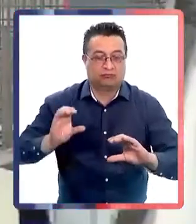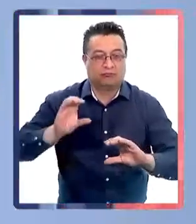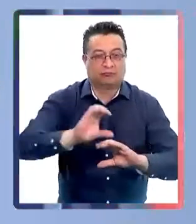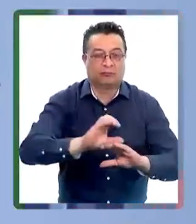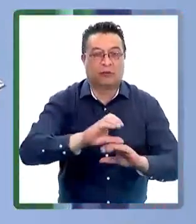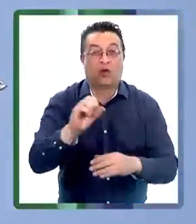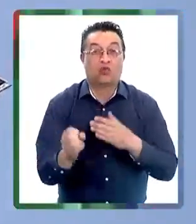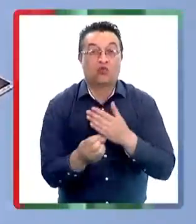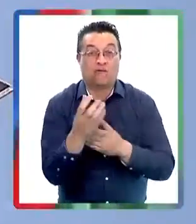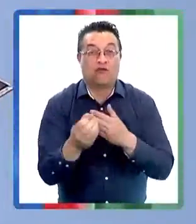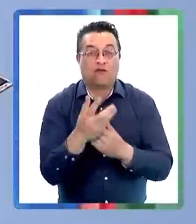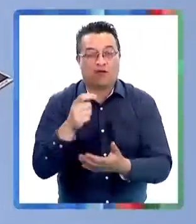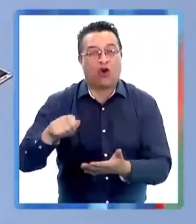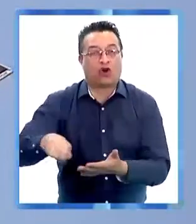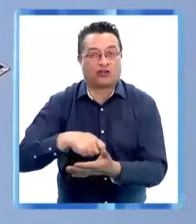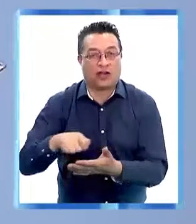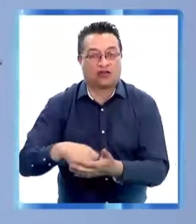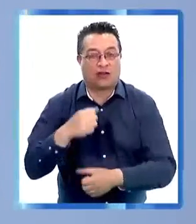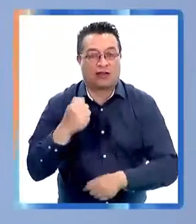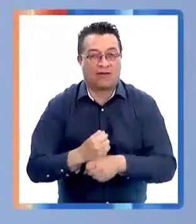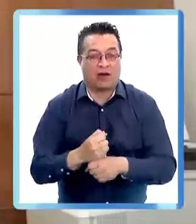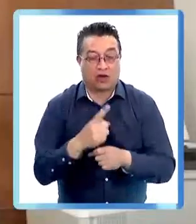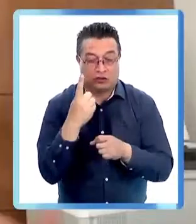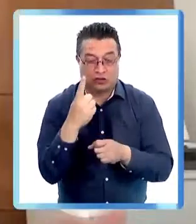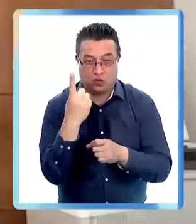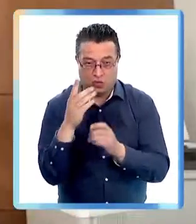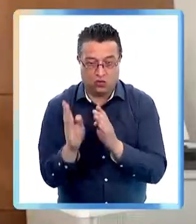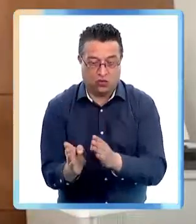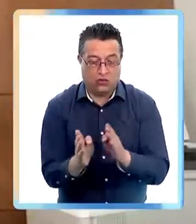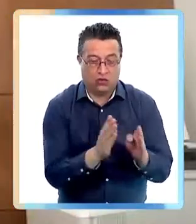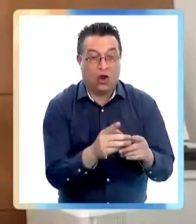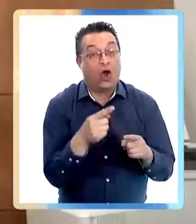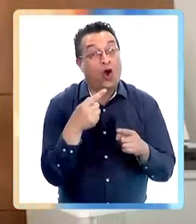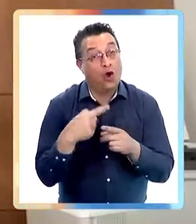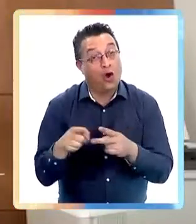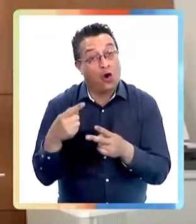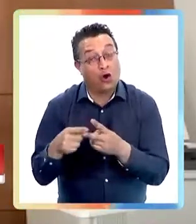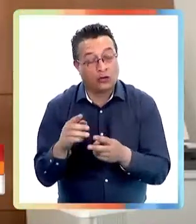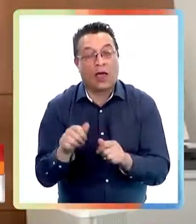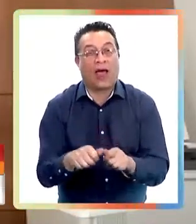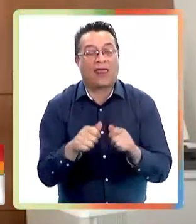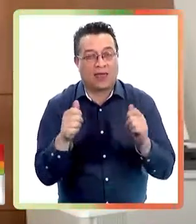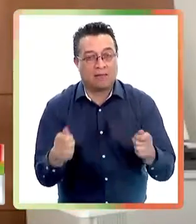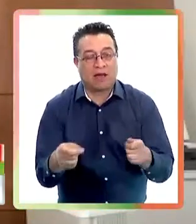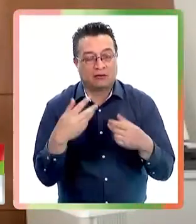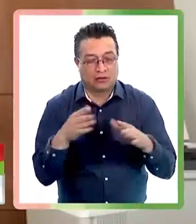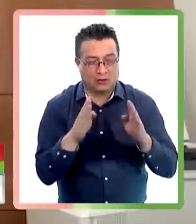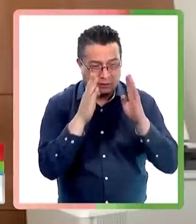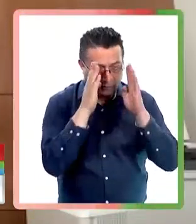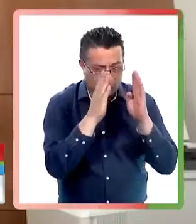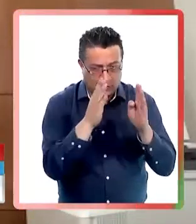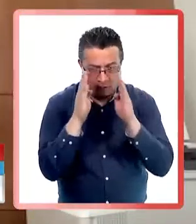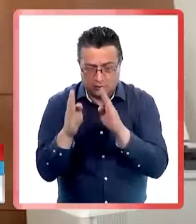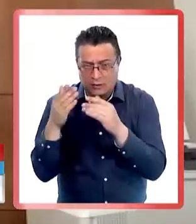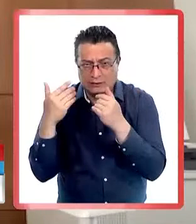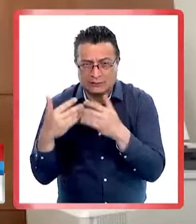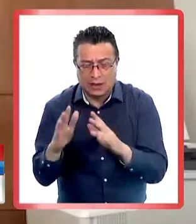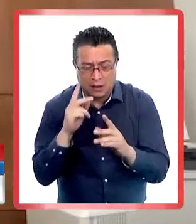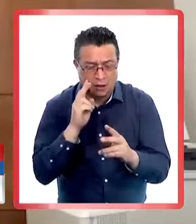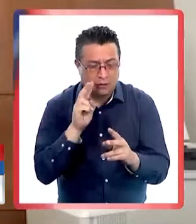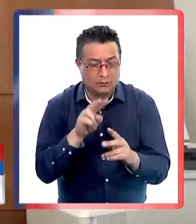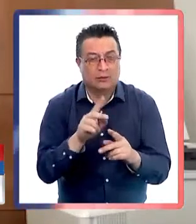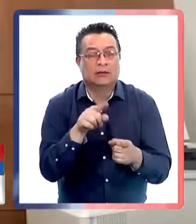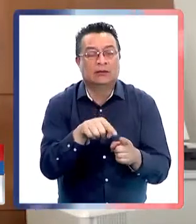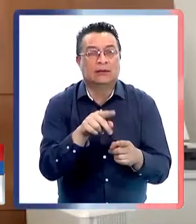da a los nuevos contratos de trabajo. Eso por un lado. Y por otro lado, además se han atendido áreas, diría yo,